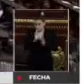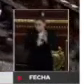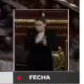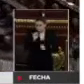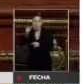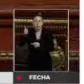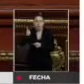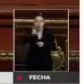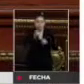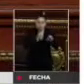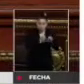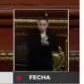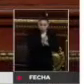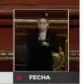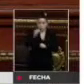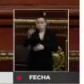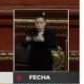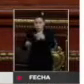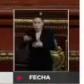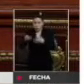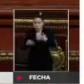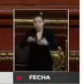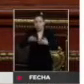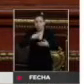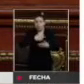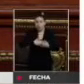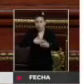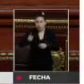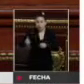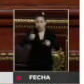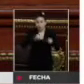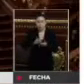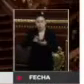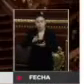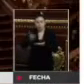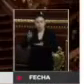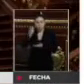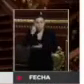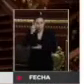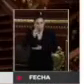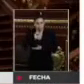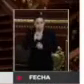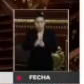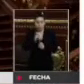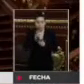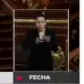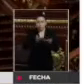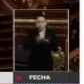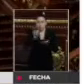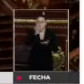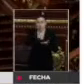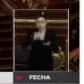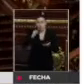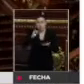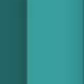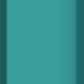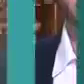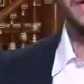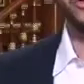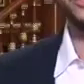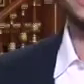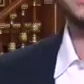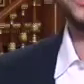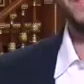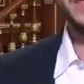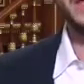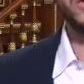que ayuda a despojar de su cargo público a servidores que incurren en actos o acciones violatorias de la ley o el manejo indebido de recursos.